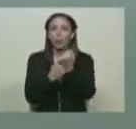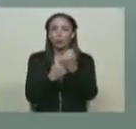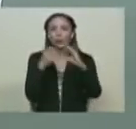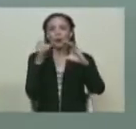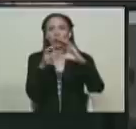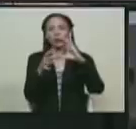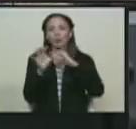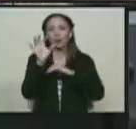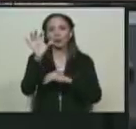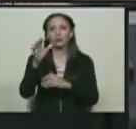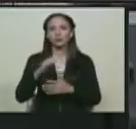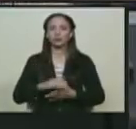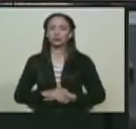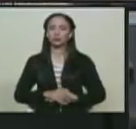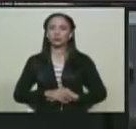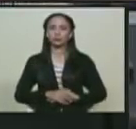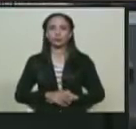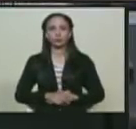patria.